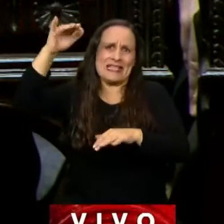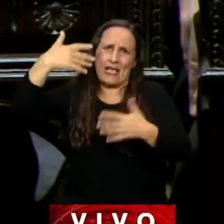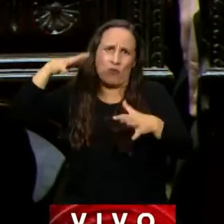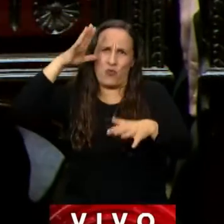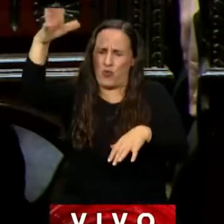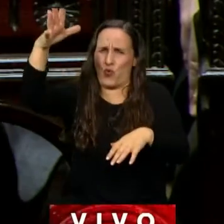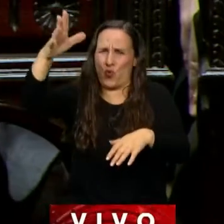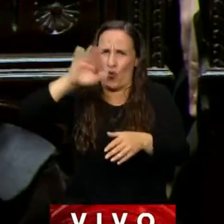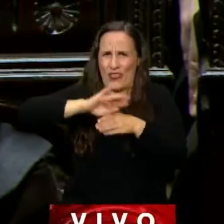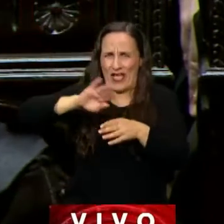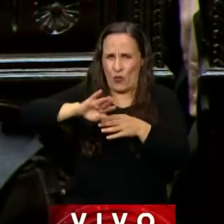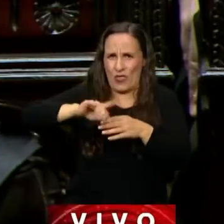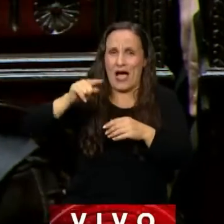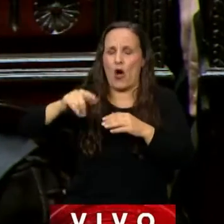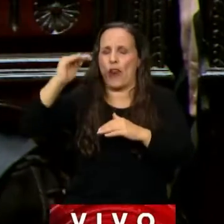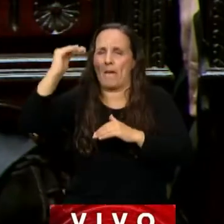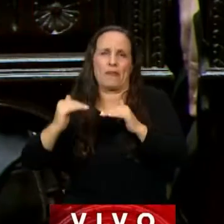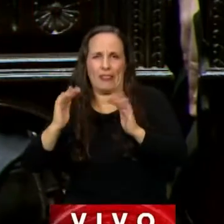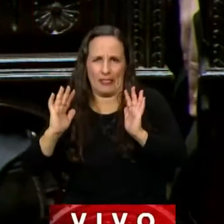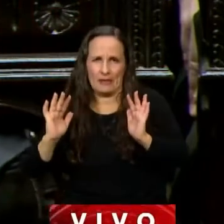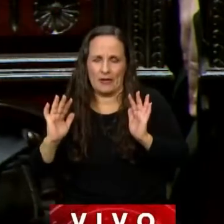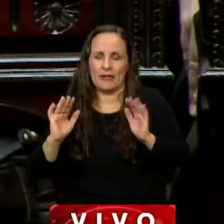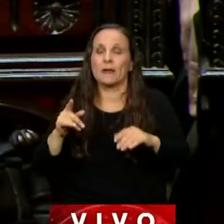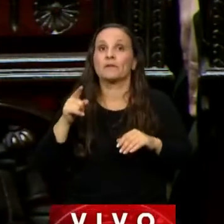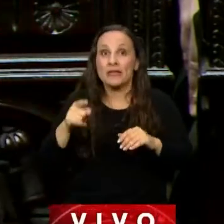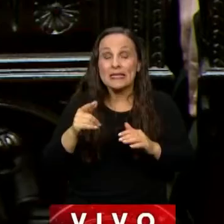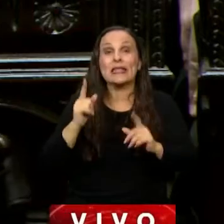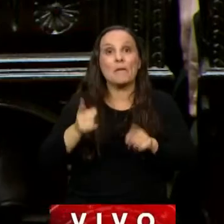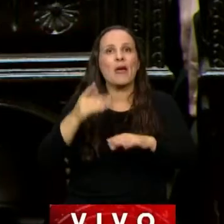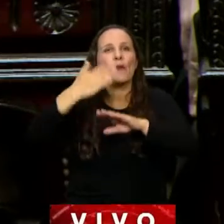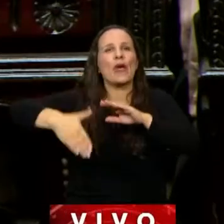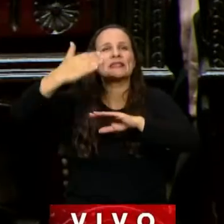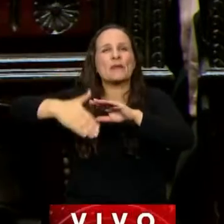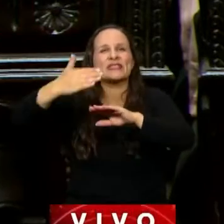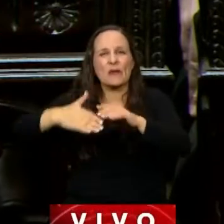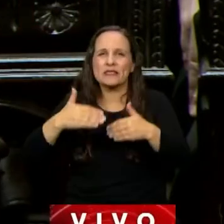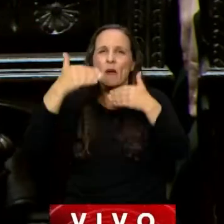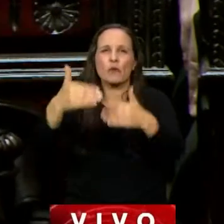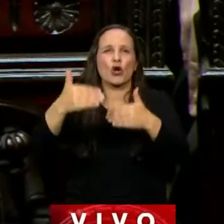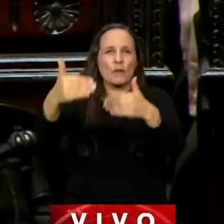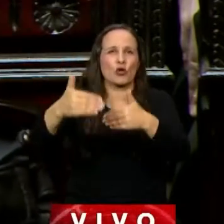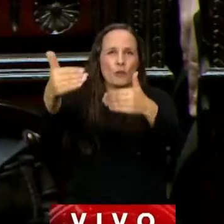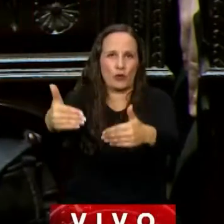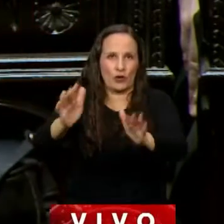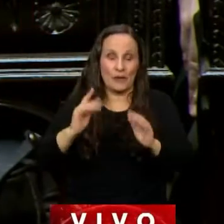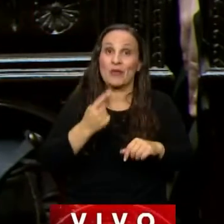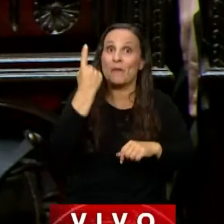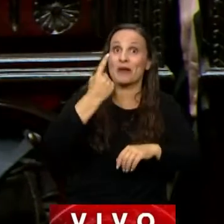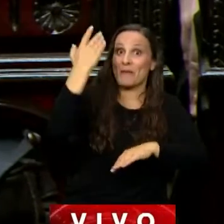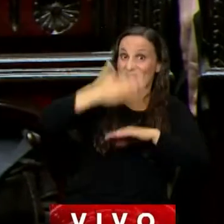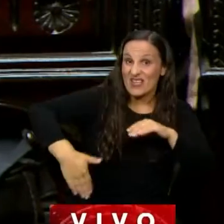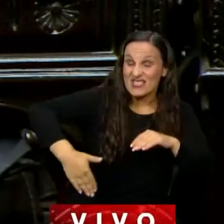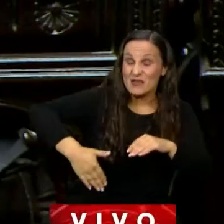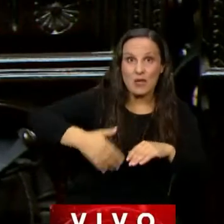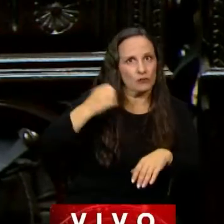había sido pactada esa deuda originalmente y se prorrogaron los vencimientos de capital, de forma que el primer vencimiento